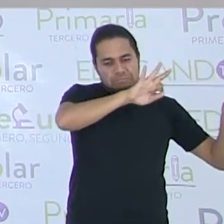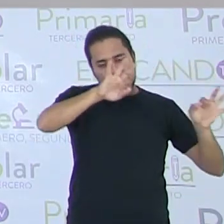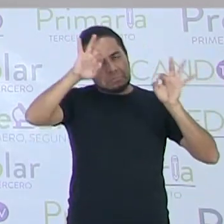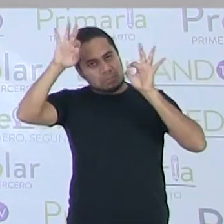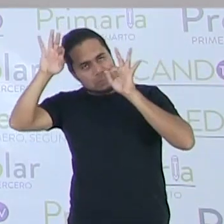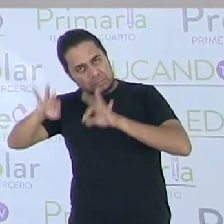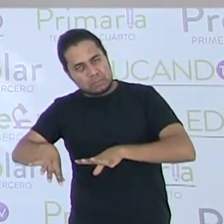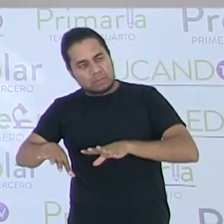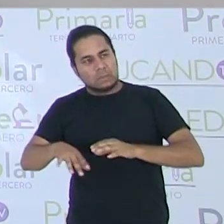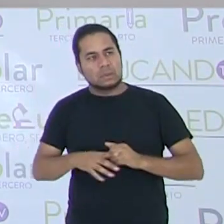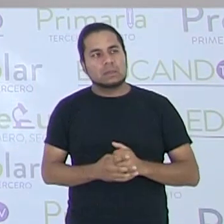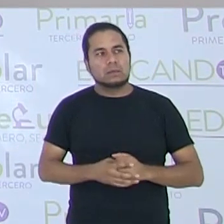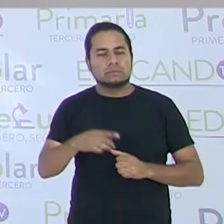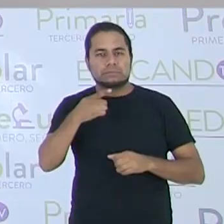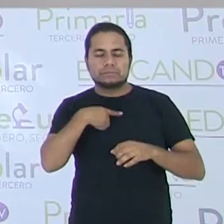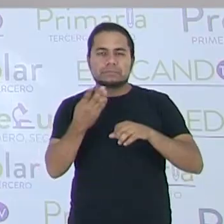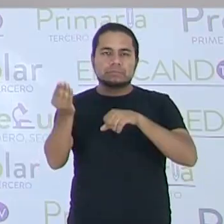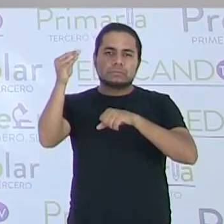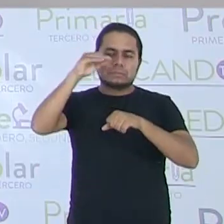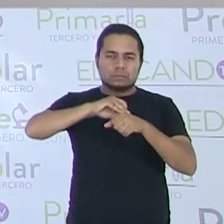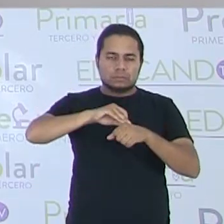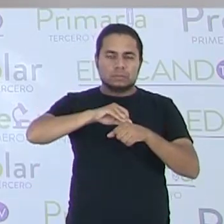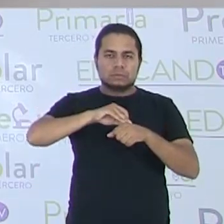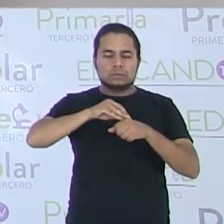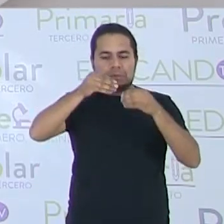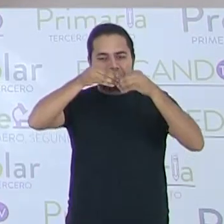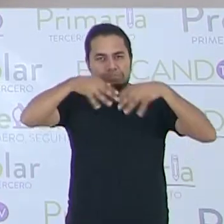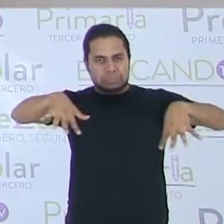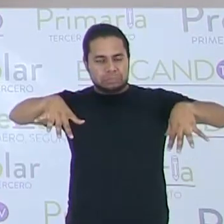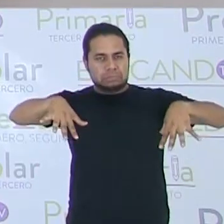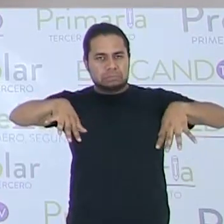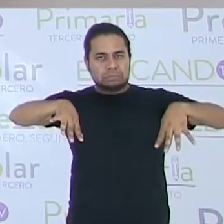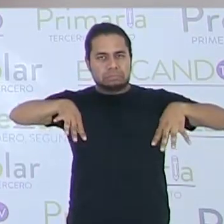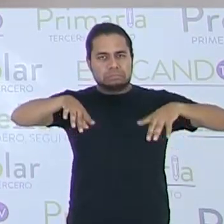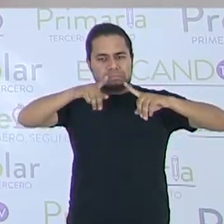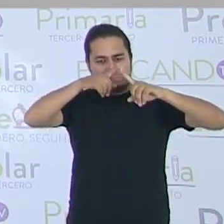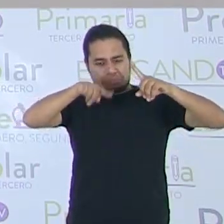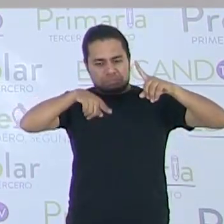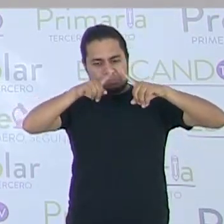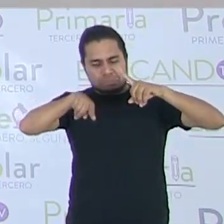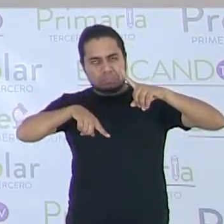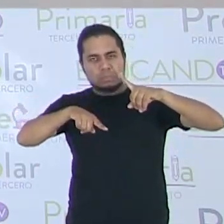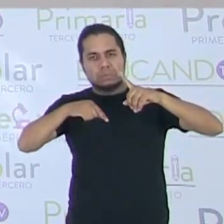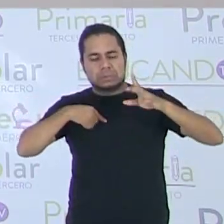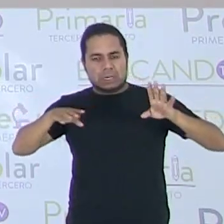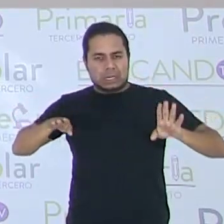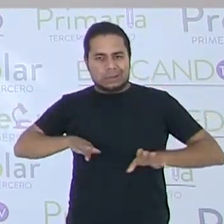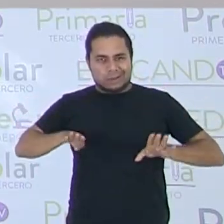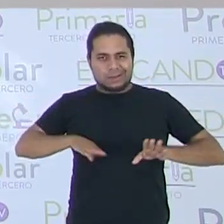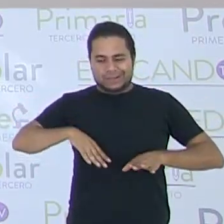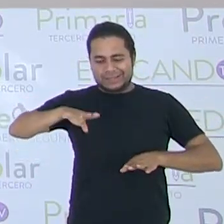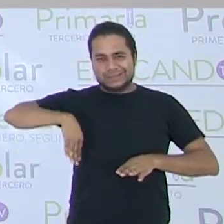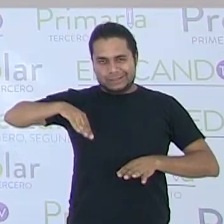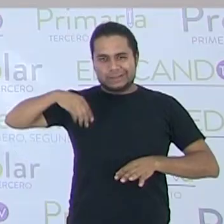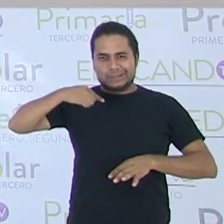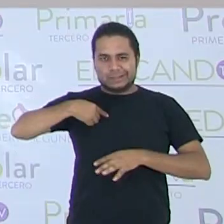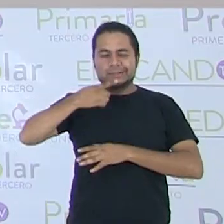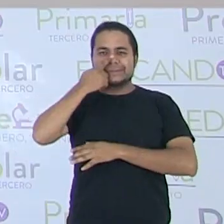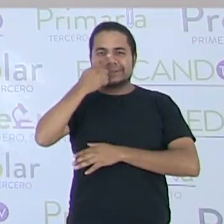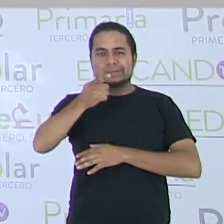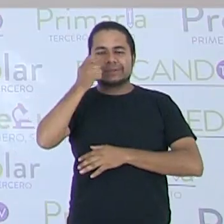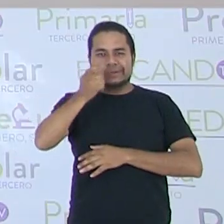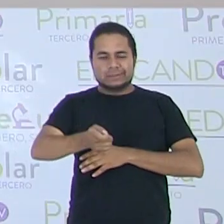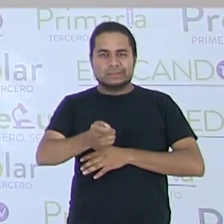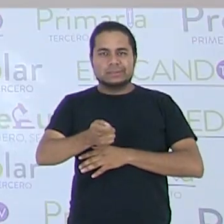poema y voy a hacer un cuadro sinóptico con todas las características que tienen los